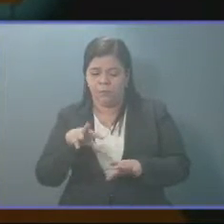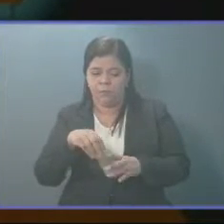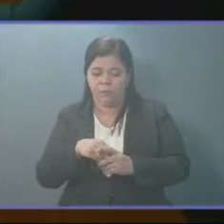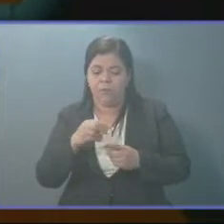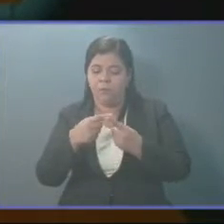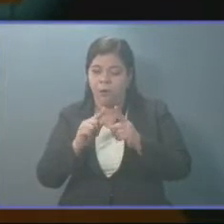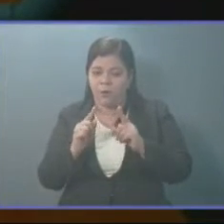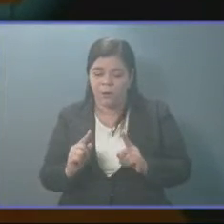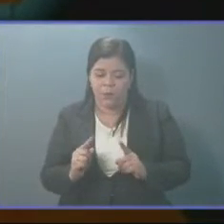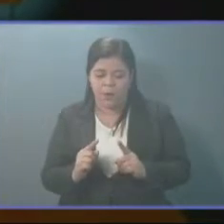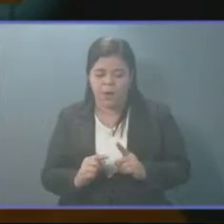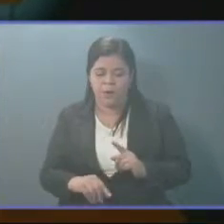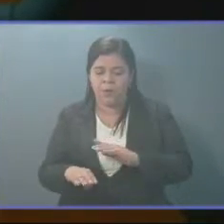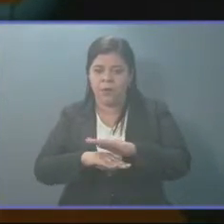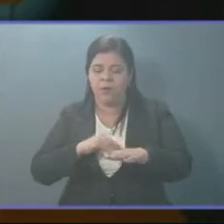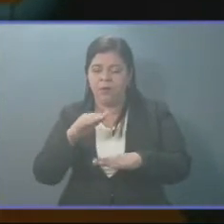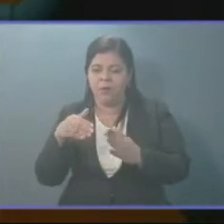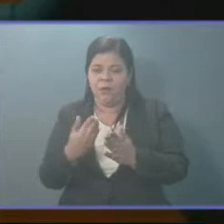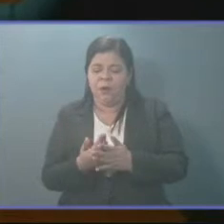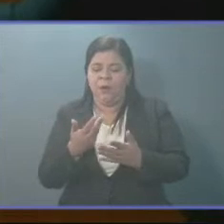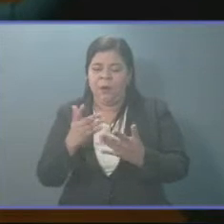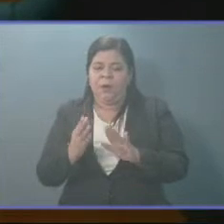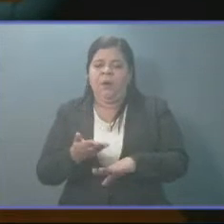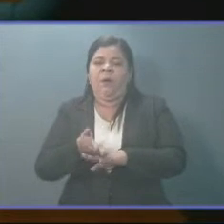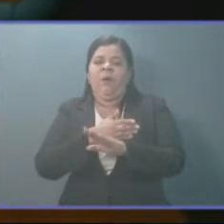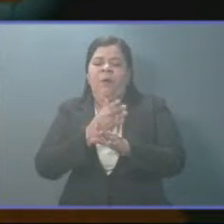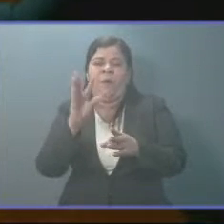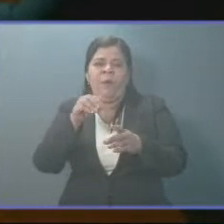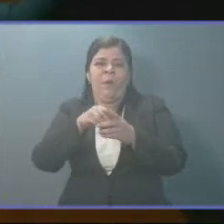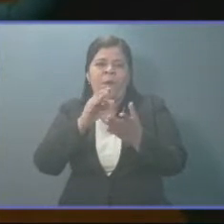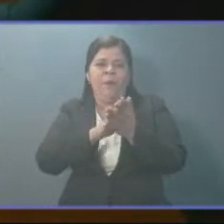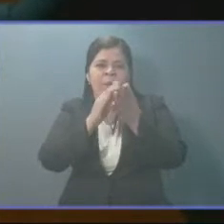están debidamente presupuestados.